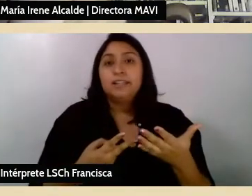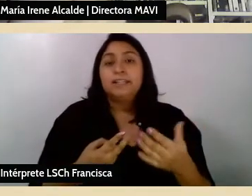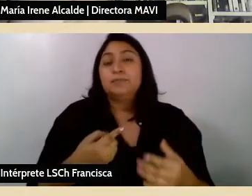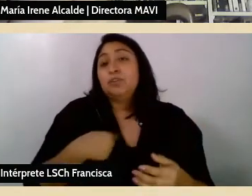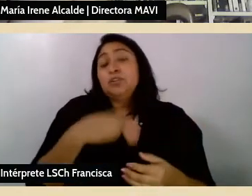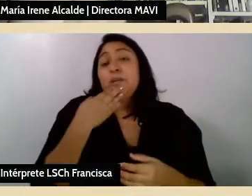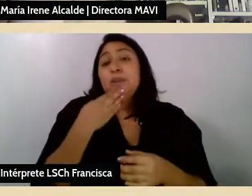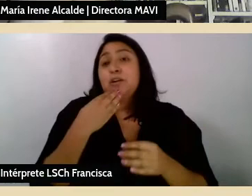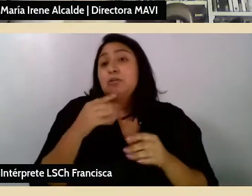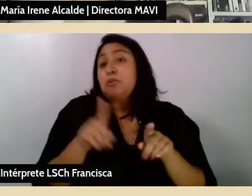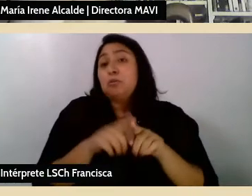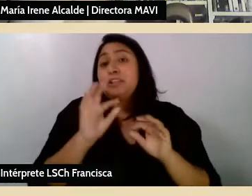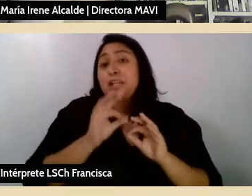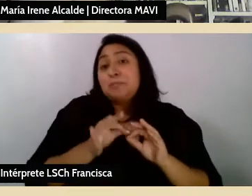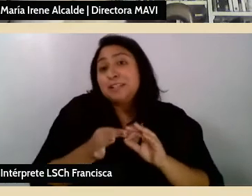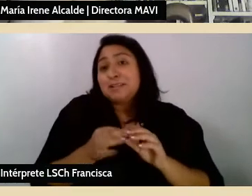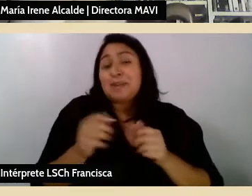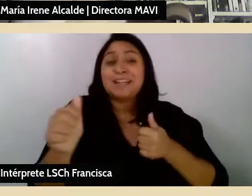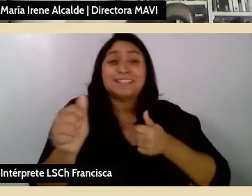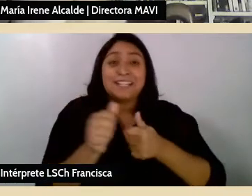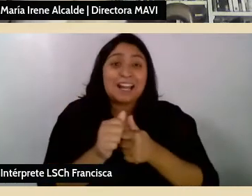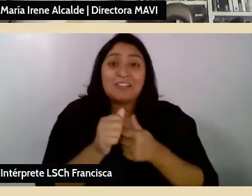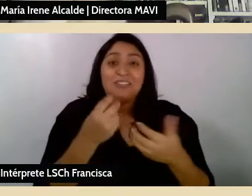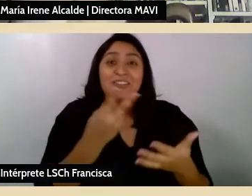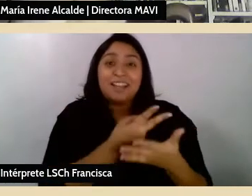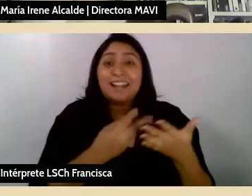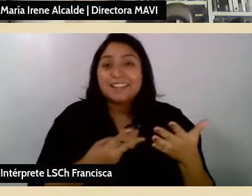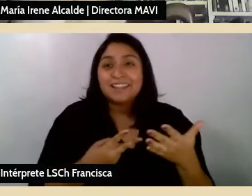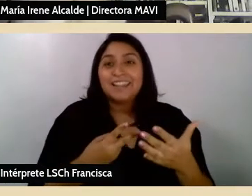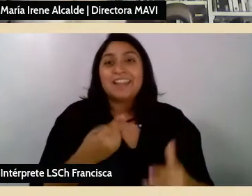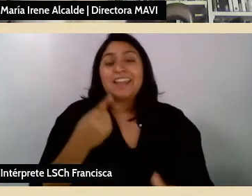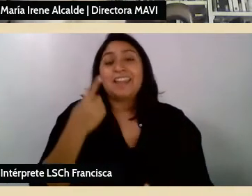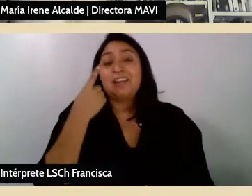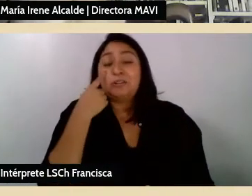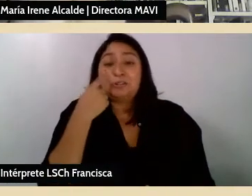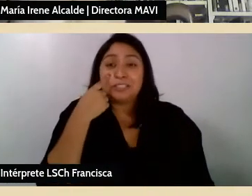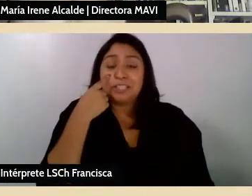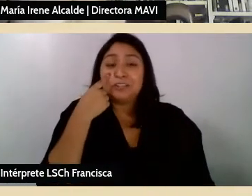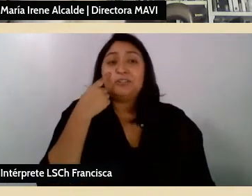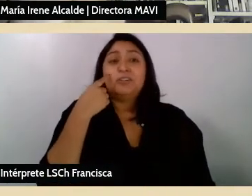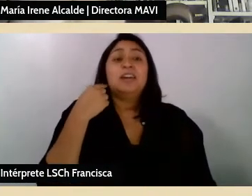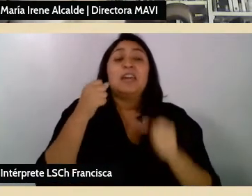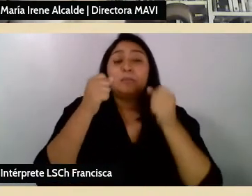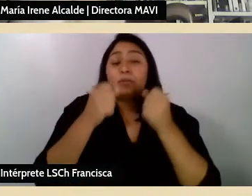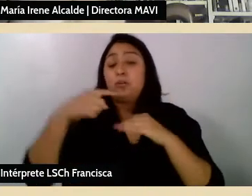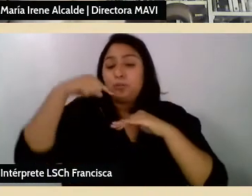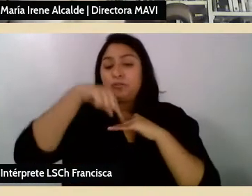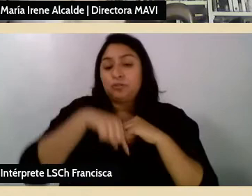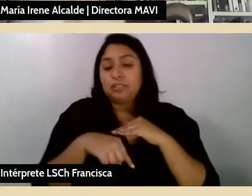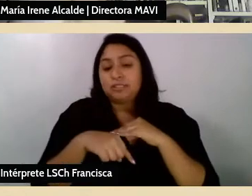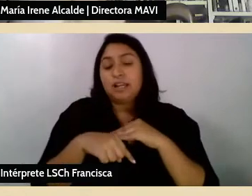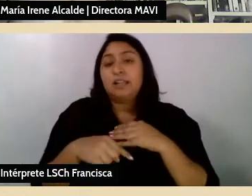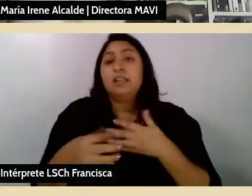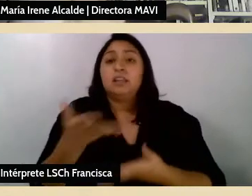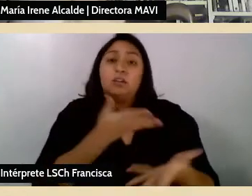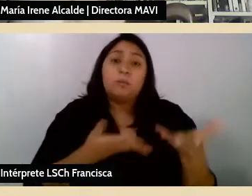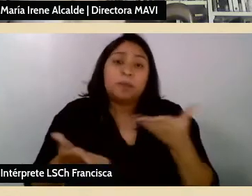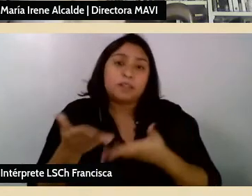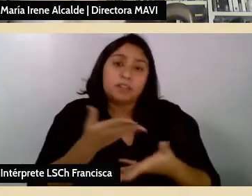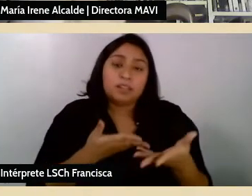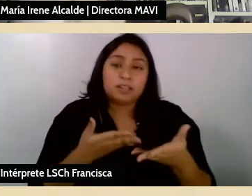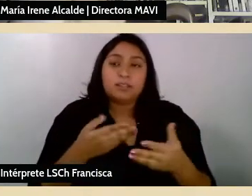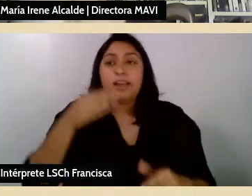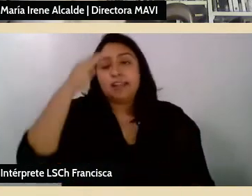arte. Yo también como intérprete me he acercado al arte, he conocido, he podido profundizar